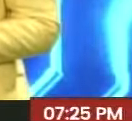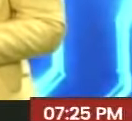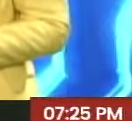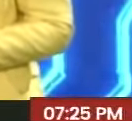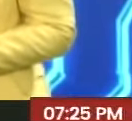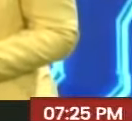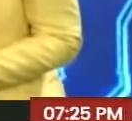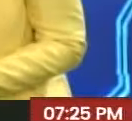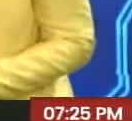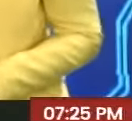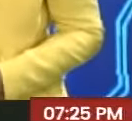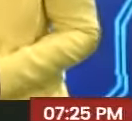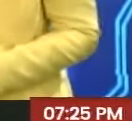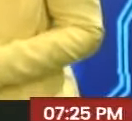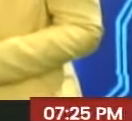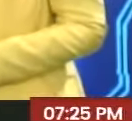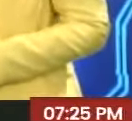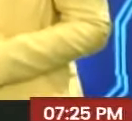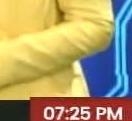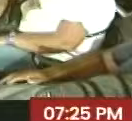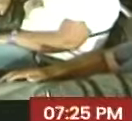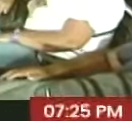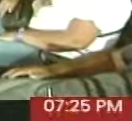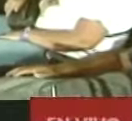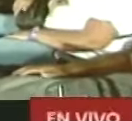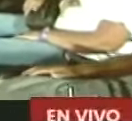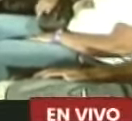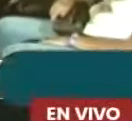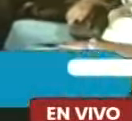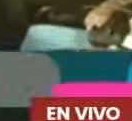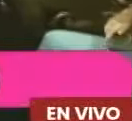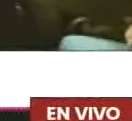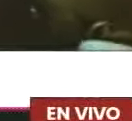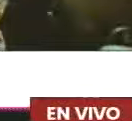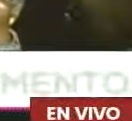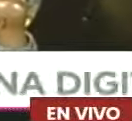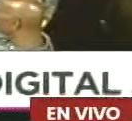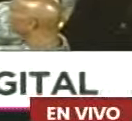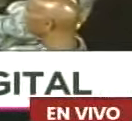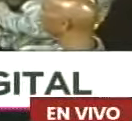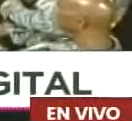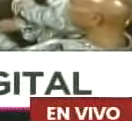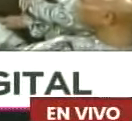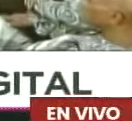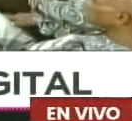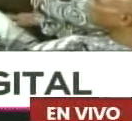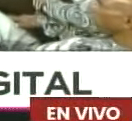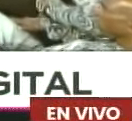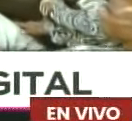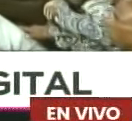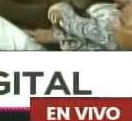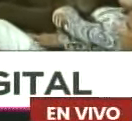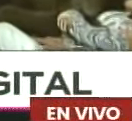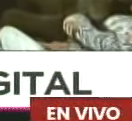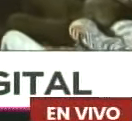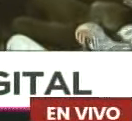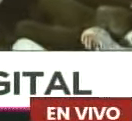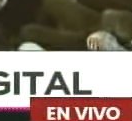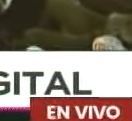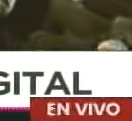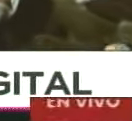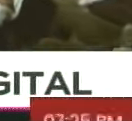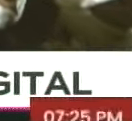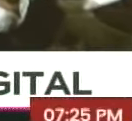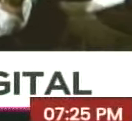Hola, presidente. Madeleine, ¿estás nerviosa? Un poquito. Un poquito, ¿verdad? Sí, ¿cómo está? Gracias. Muy